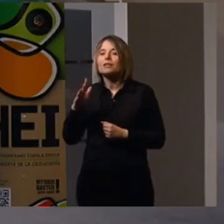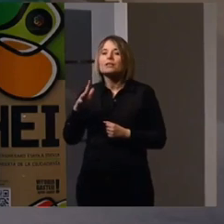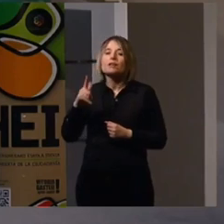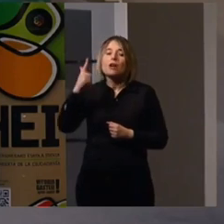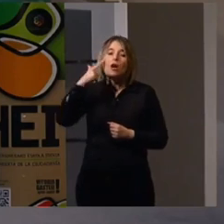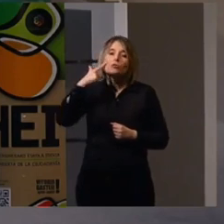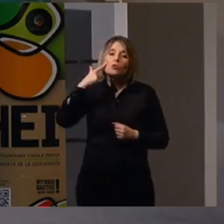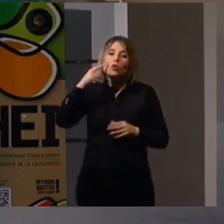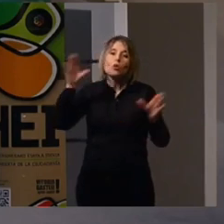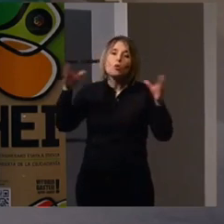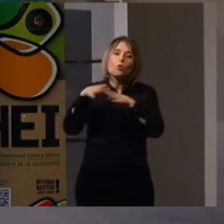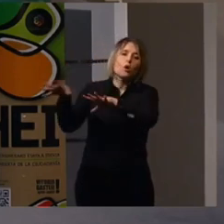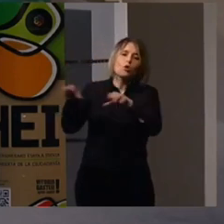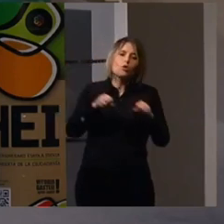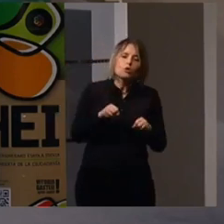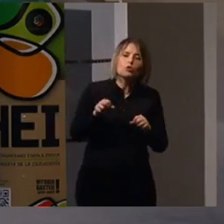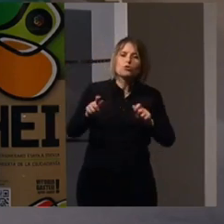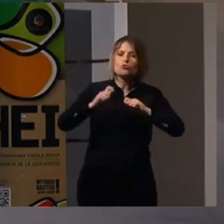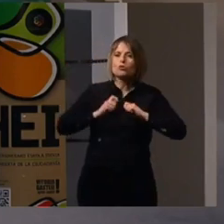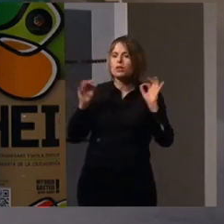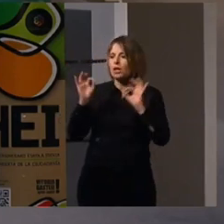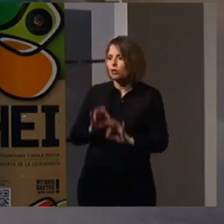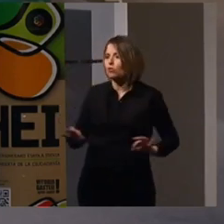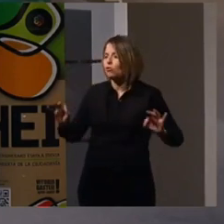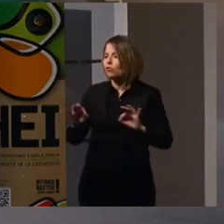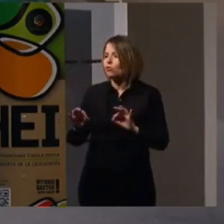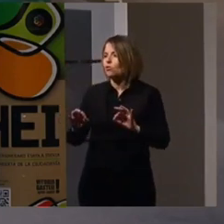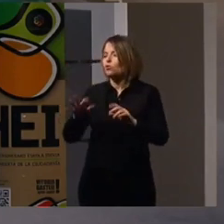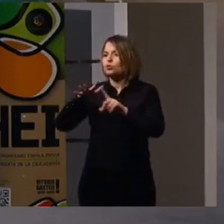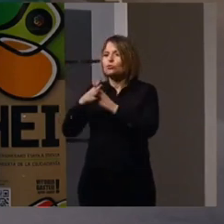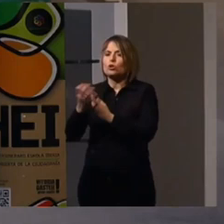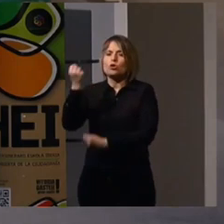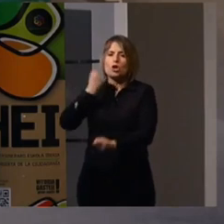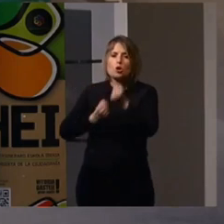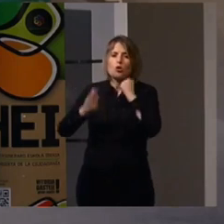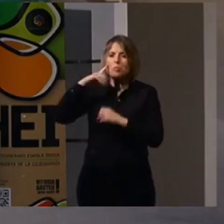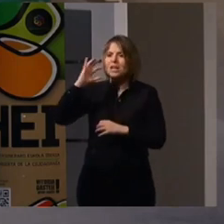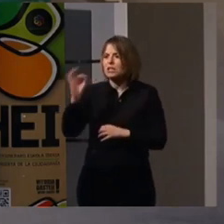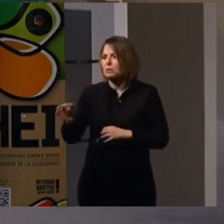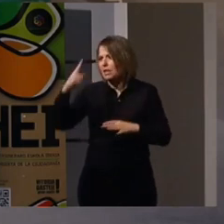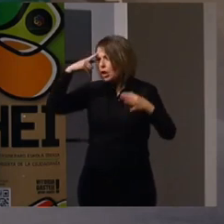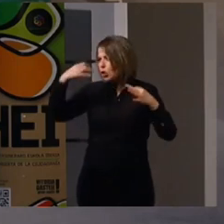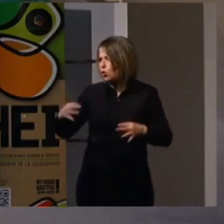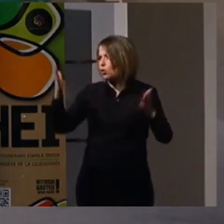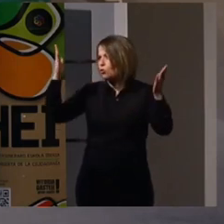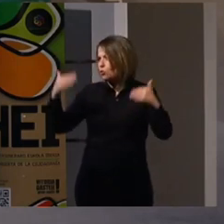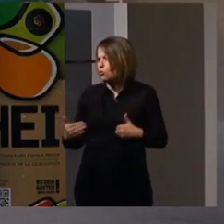que los boomers se han quedado con todo y no nos han dejado nada, que en lo macroeconómico es verdad, pero no tiene sentido articularlo en lo particular,